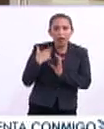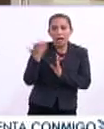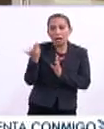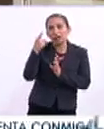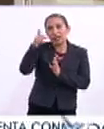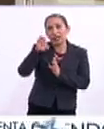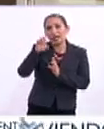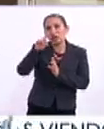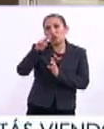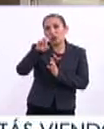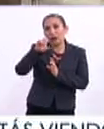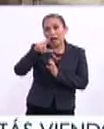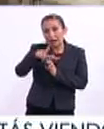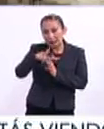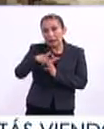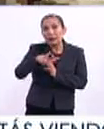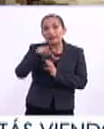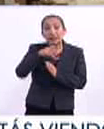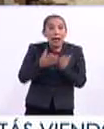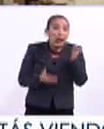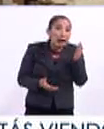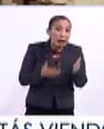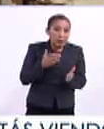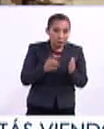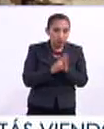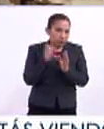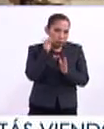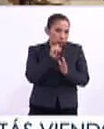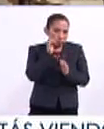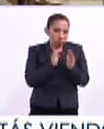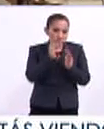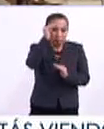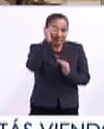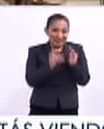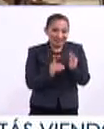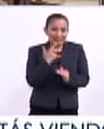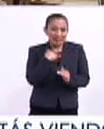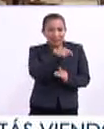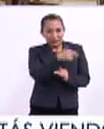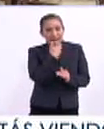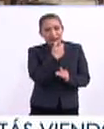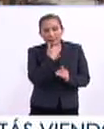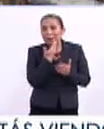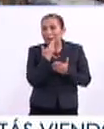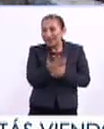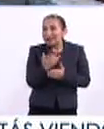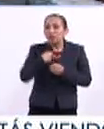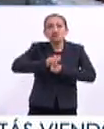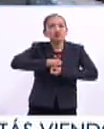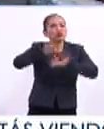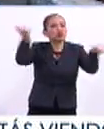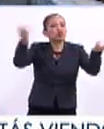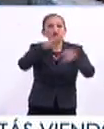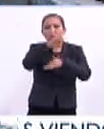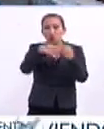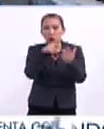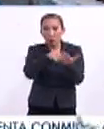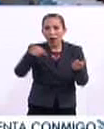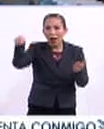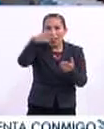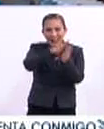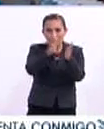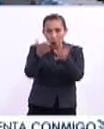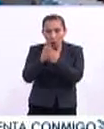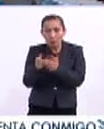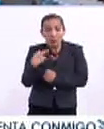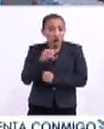través de Educal. Sí. Y entonces hay momentos, como todo sube y baja, hay momentos en que eso funciona muy bien y llega a todos lados, otros